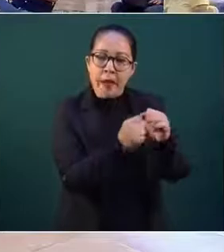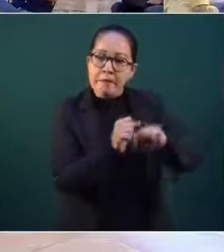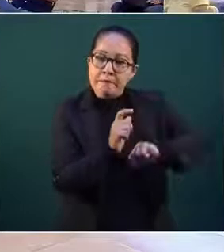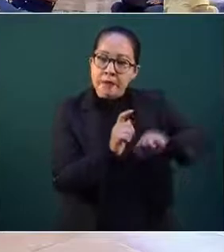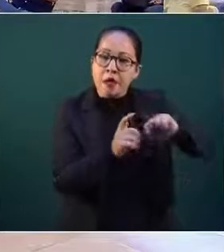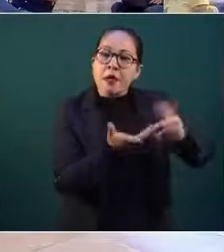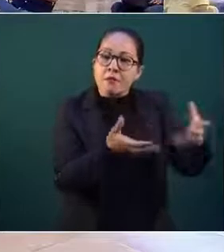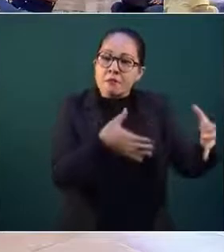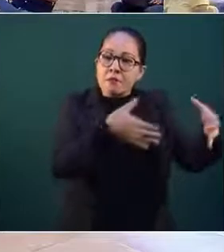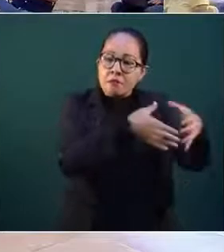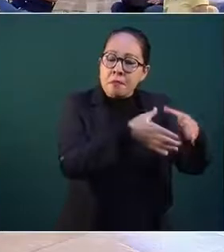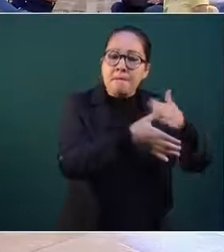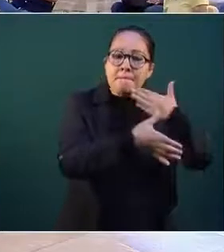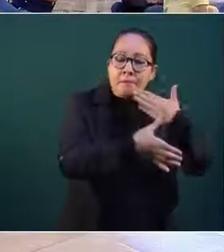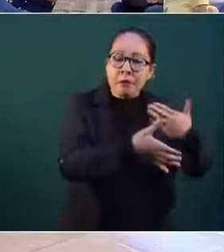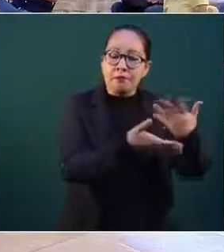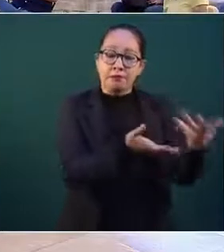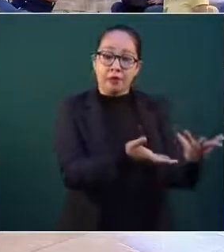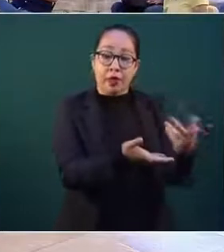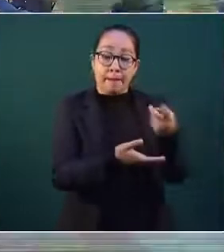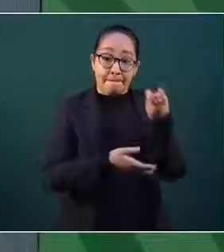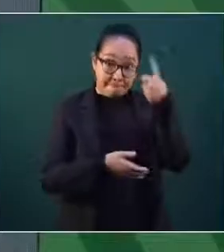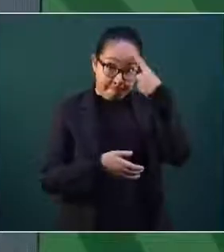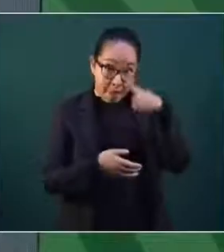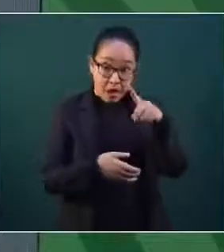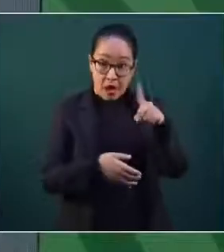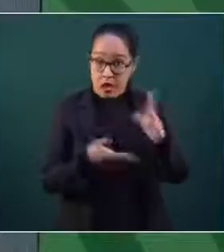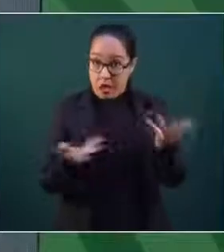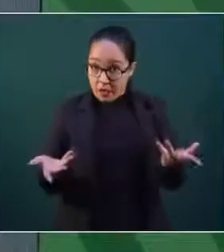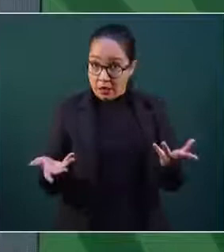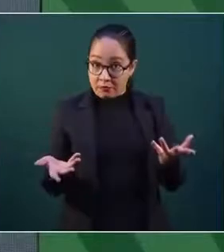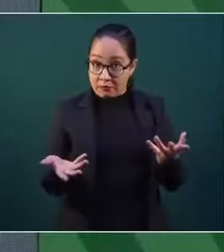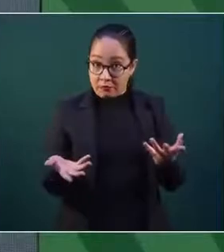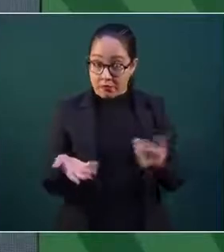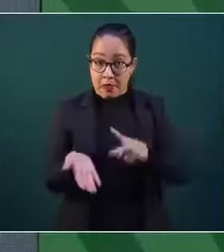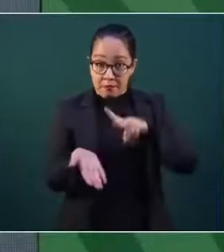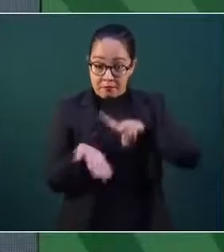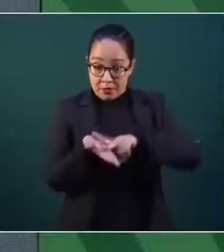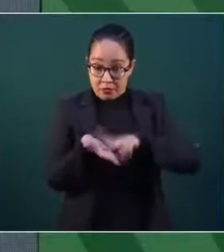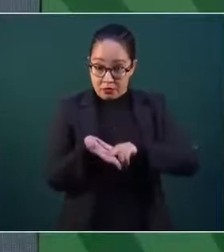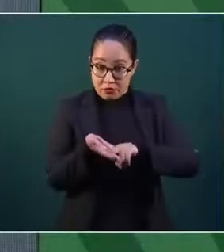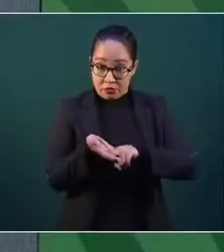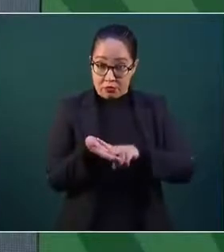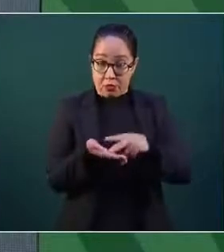no aumente el precio de la luz.